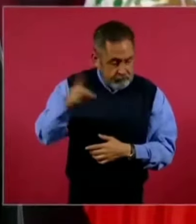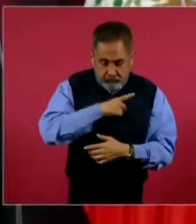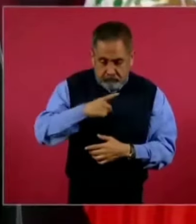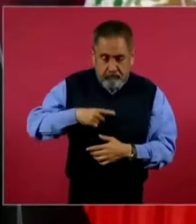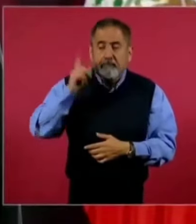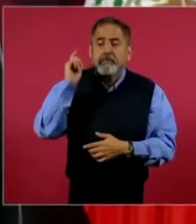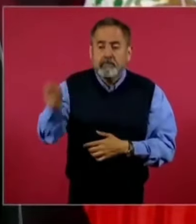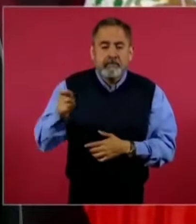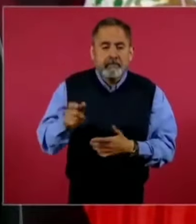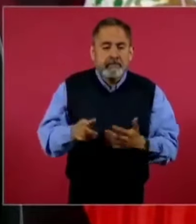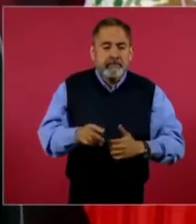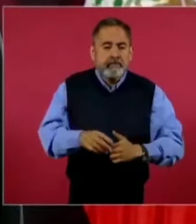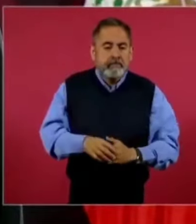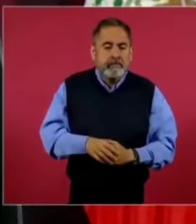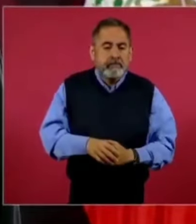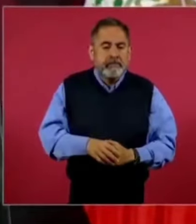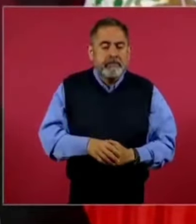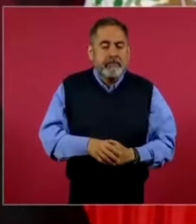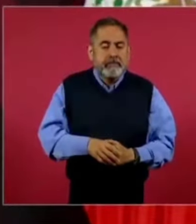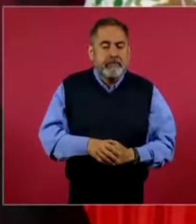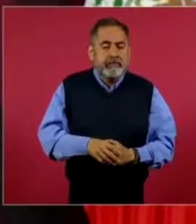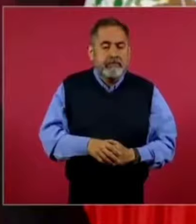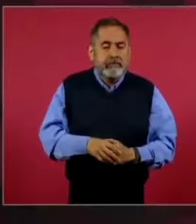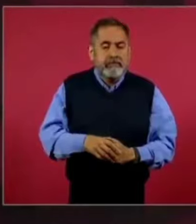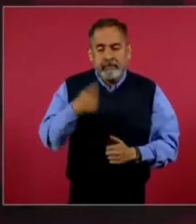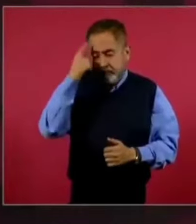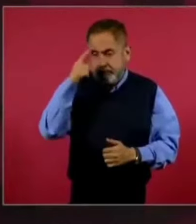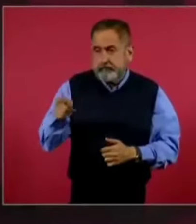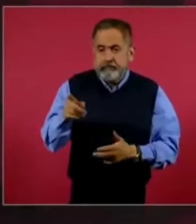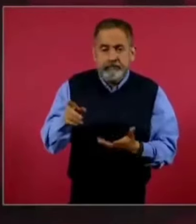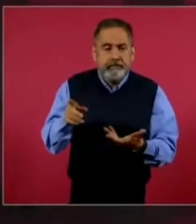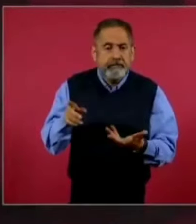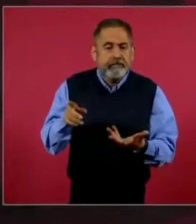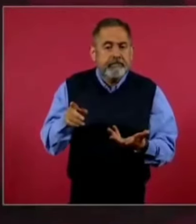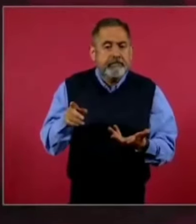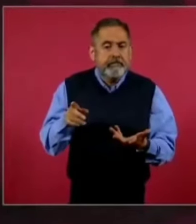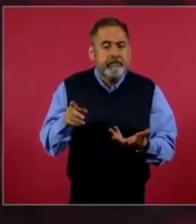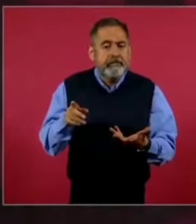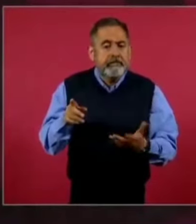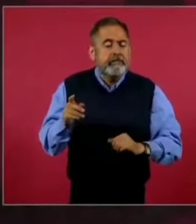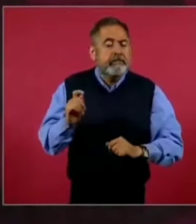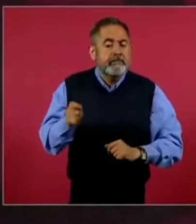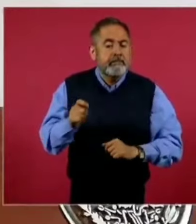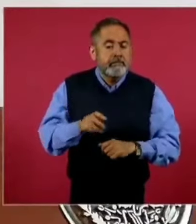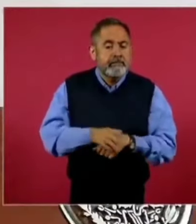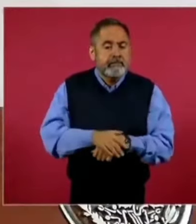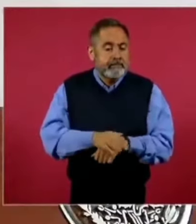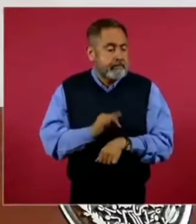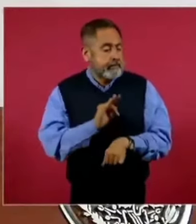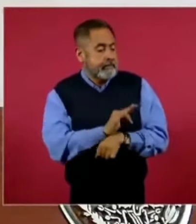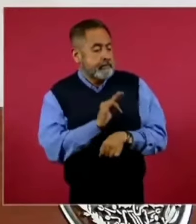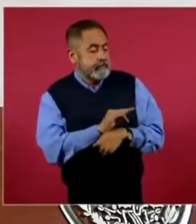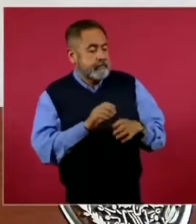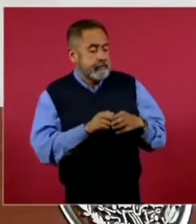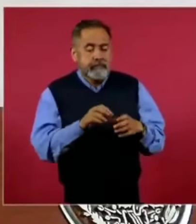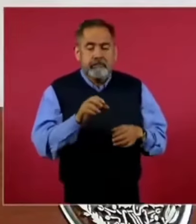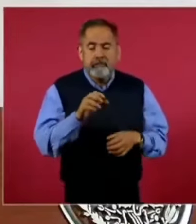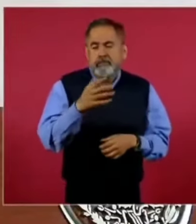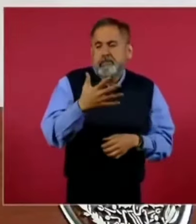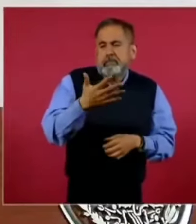el que por proteger a 5, 10, 15,